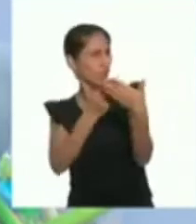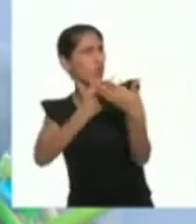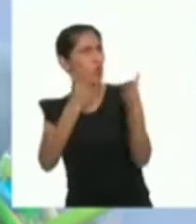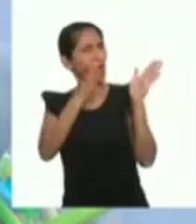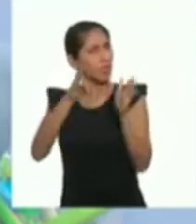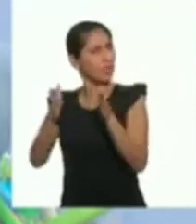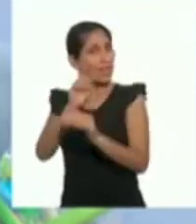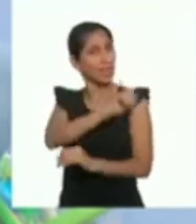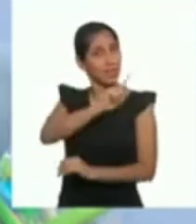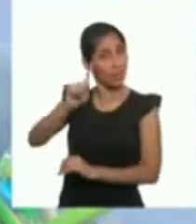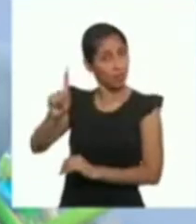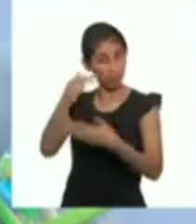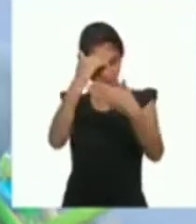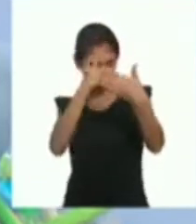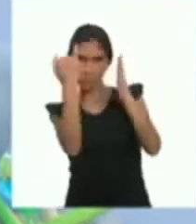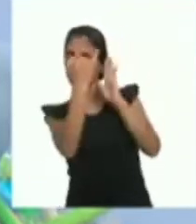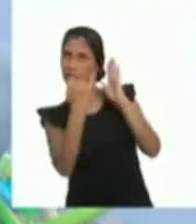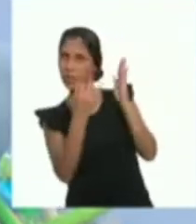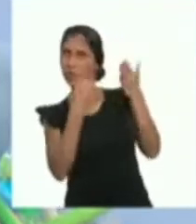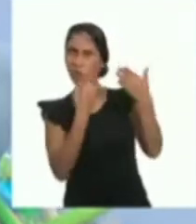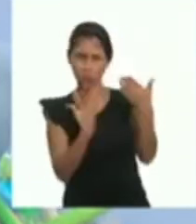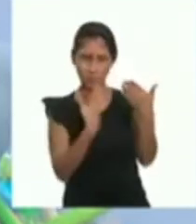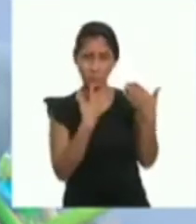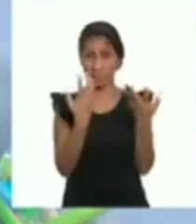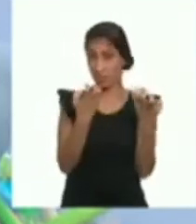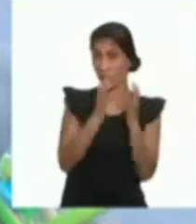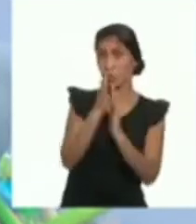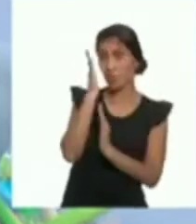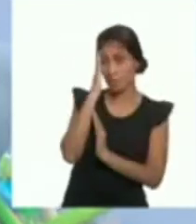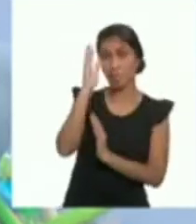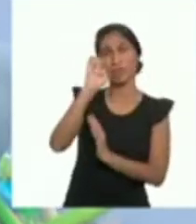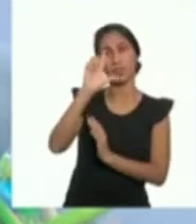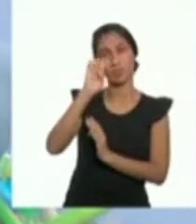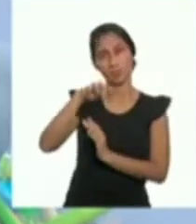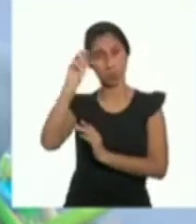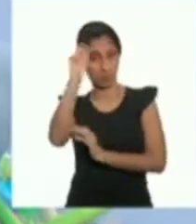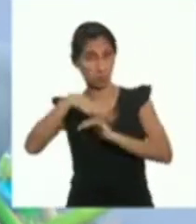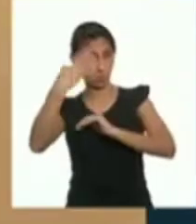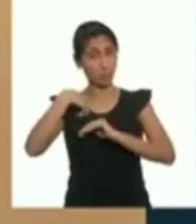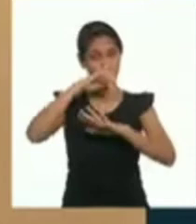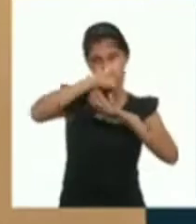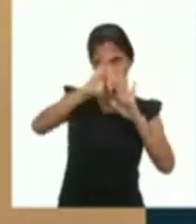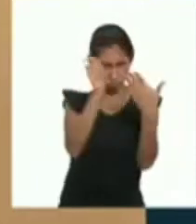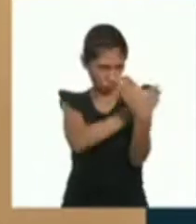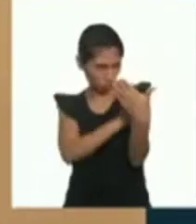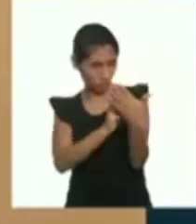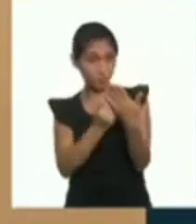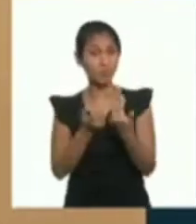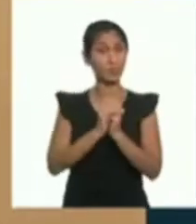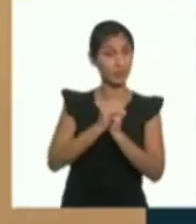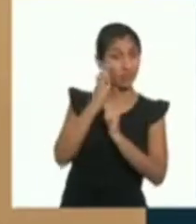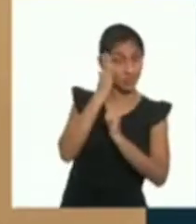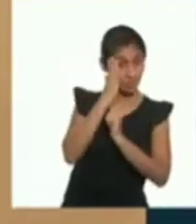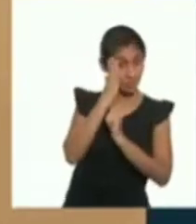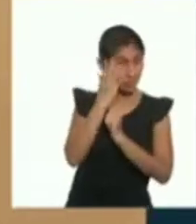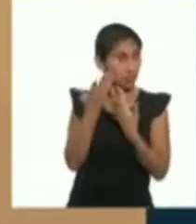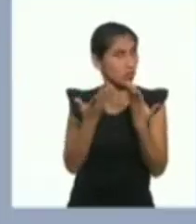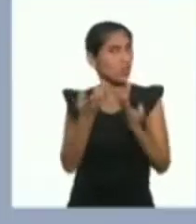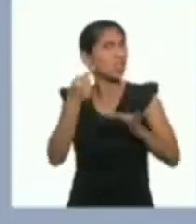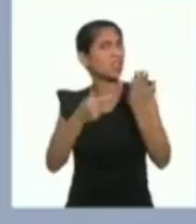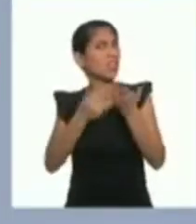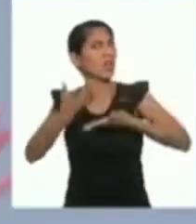decidimos cómo organizar cada cosa que aparece en la imagen. Quiero conocer estos elementos para poder realizar mi proyecto. ¿Y sabes a través desde qué técnica